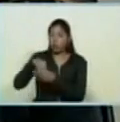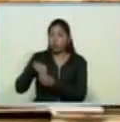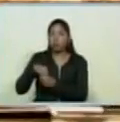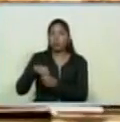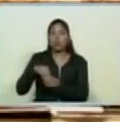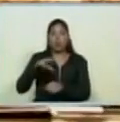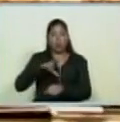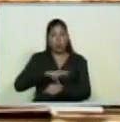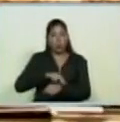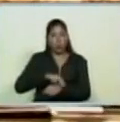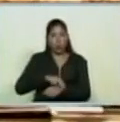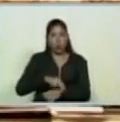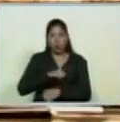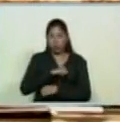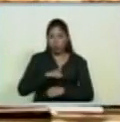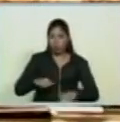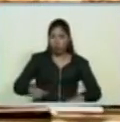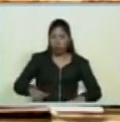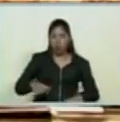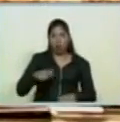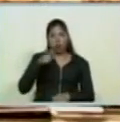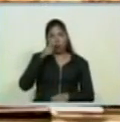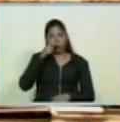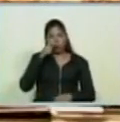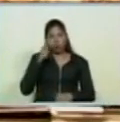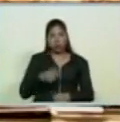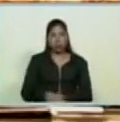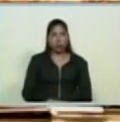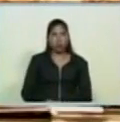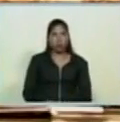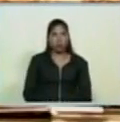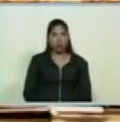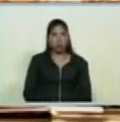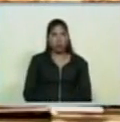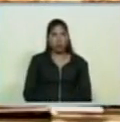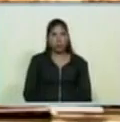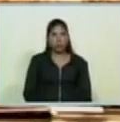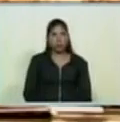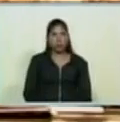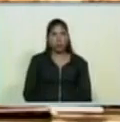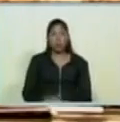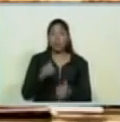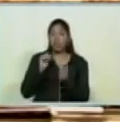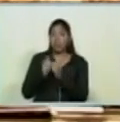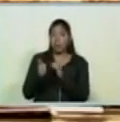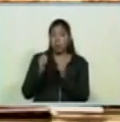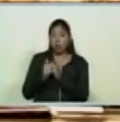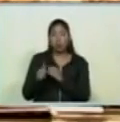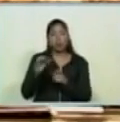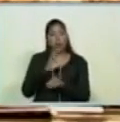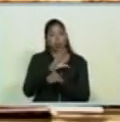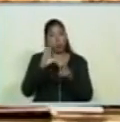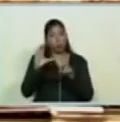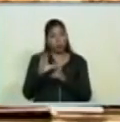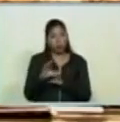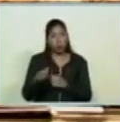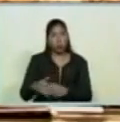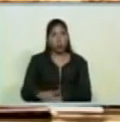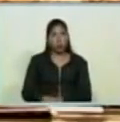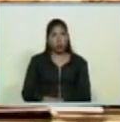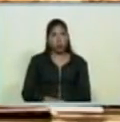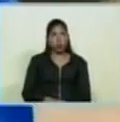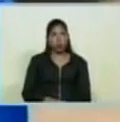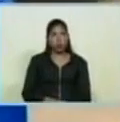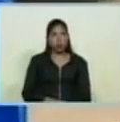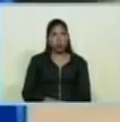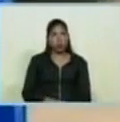del Pueblo, llega al barrio adentro deportivo, barrio adentro cultura, corazón adentro, llega Barrio